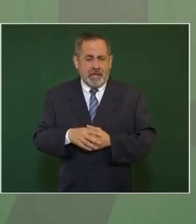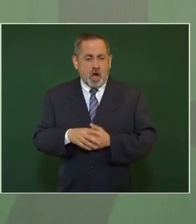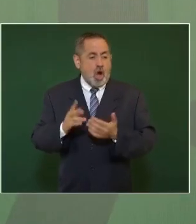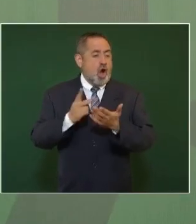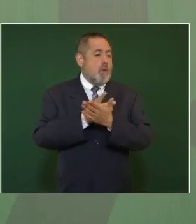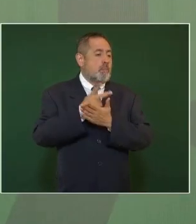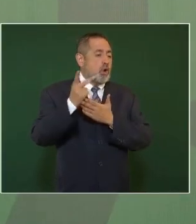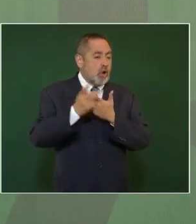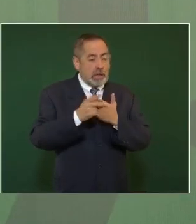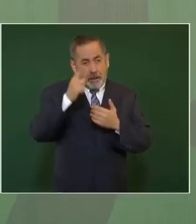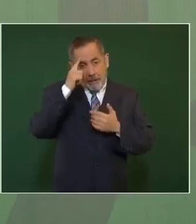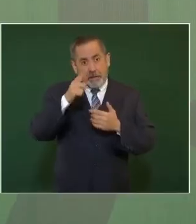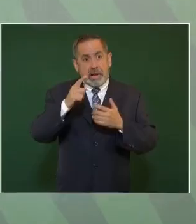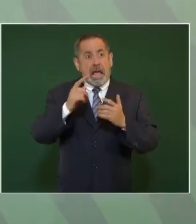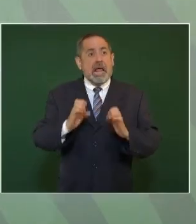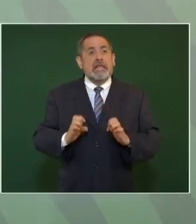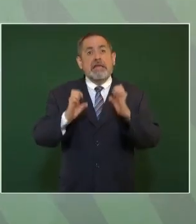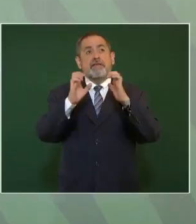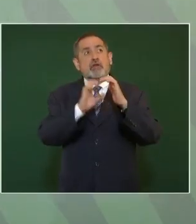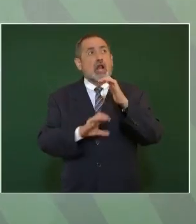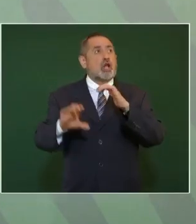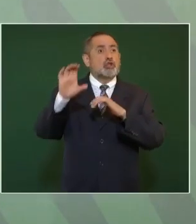hortalizas en las azoteas,